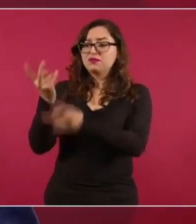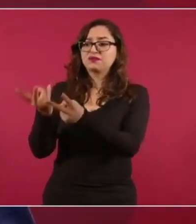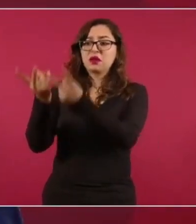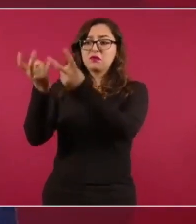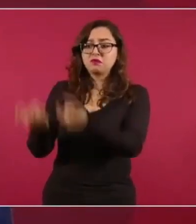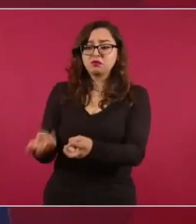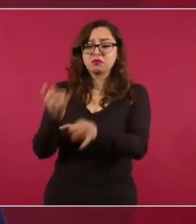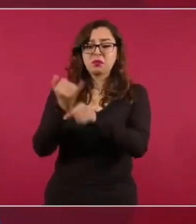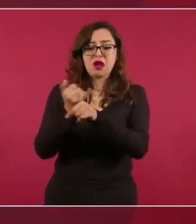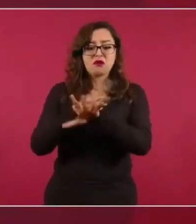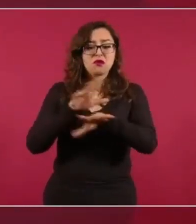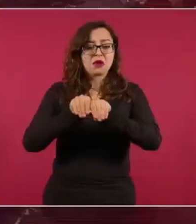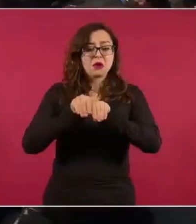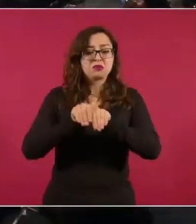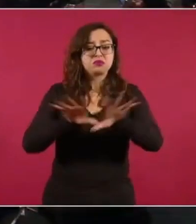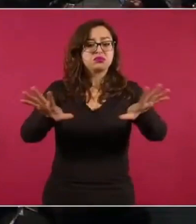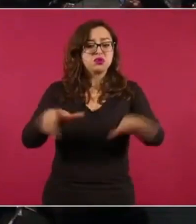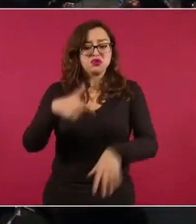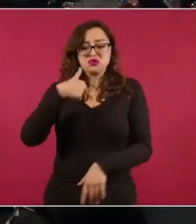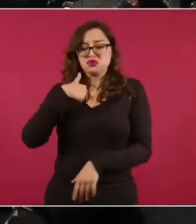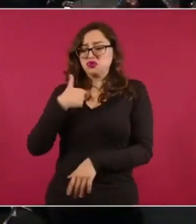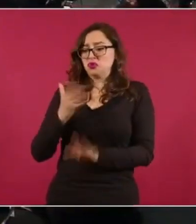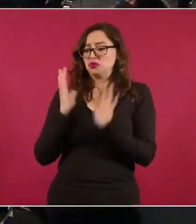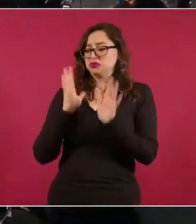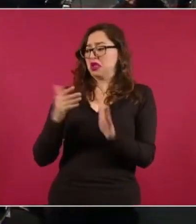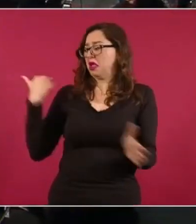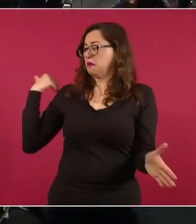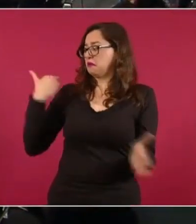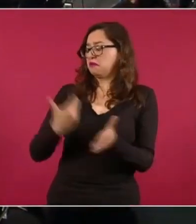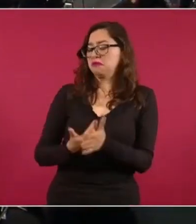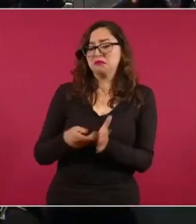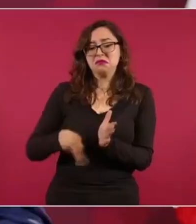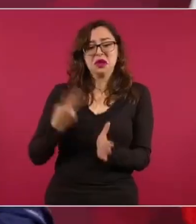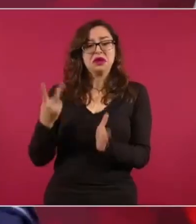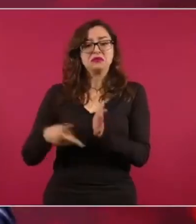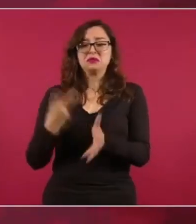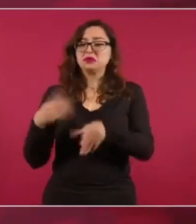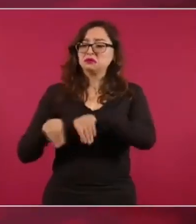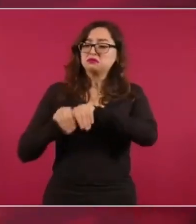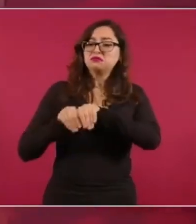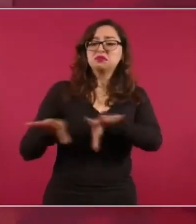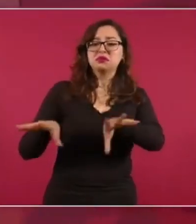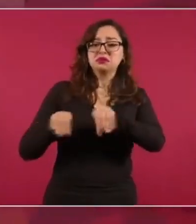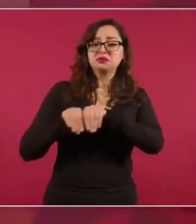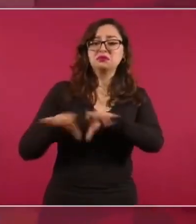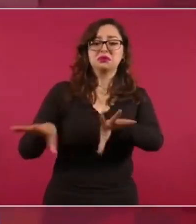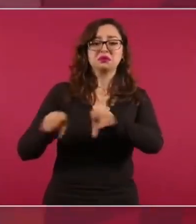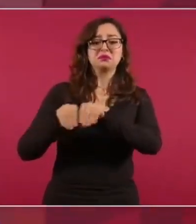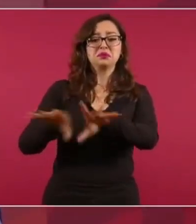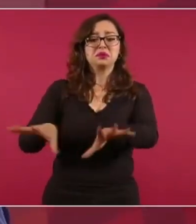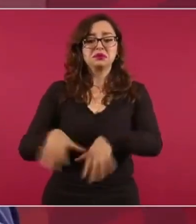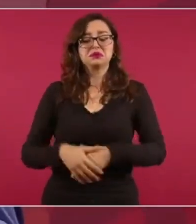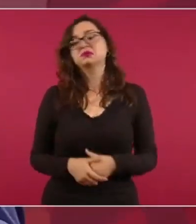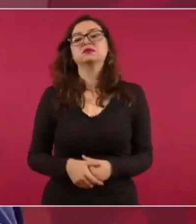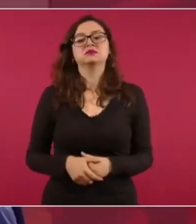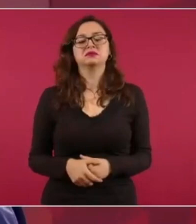Estoy seguro que todo eso que hackearon ya